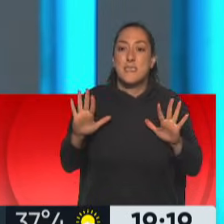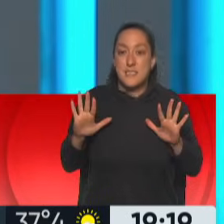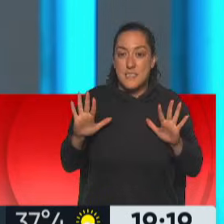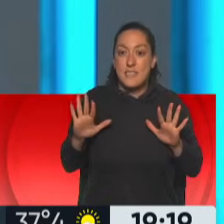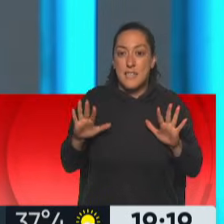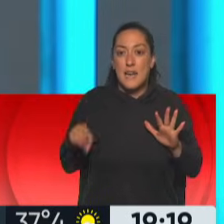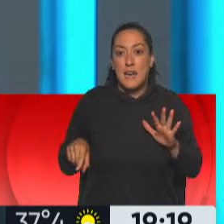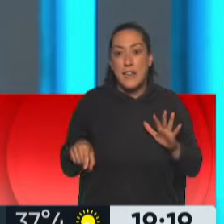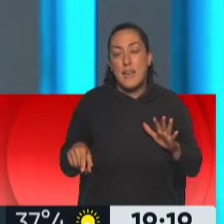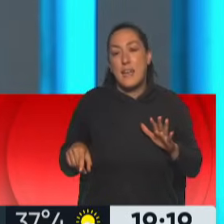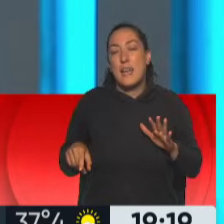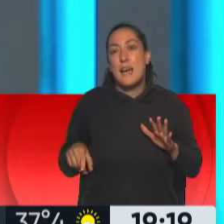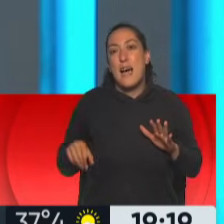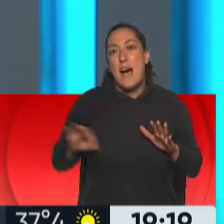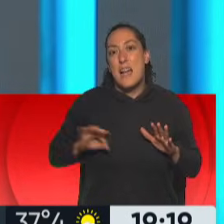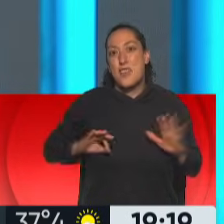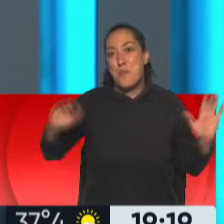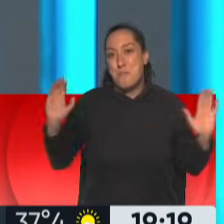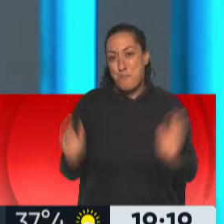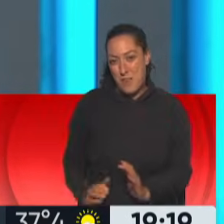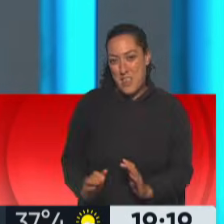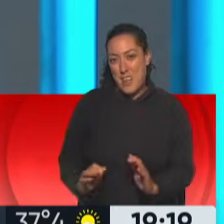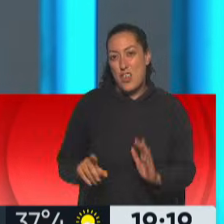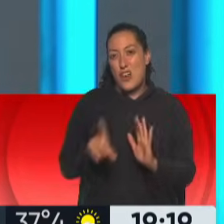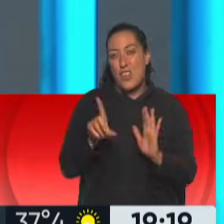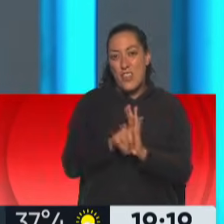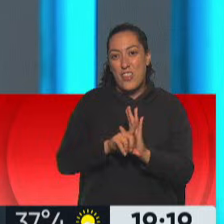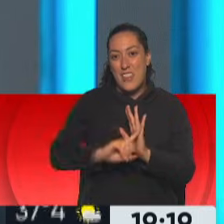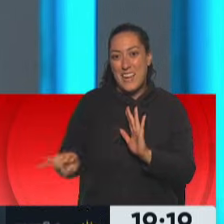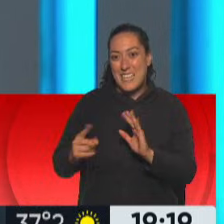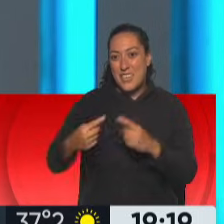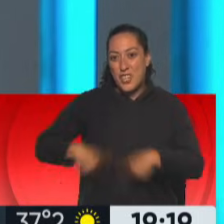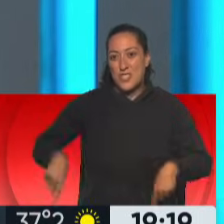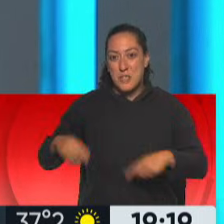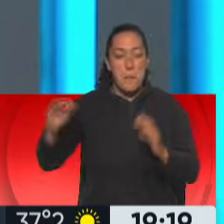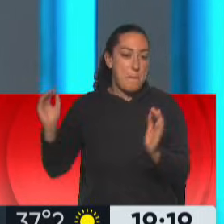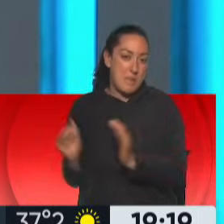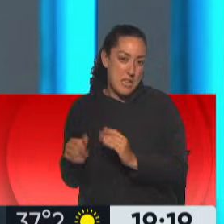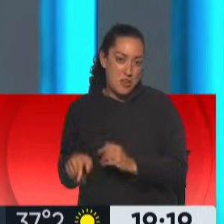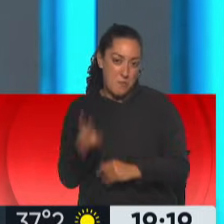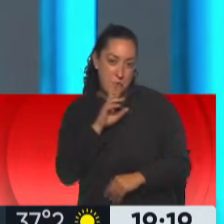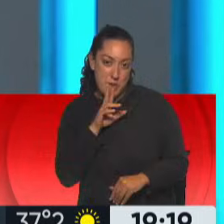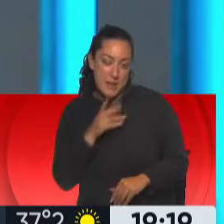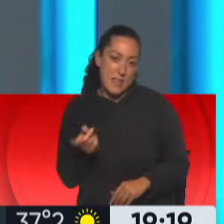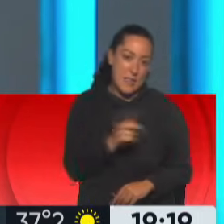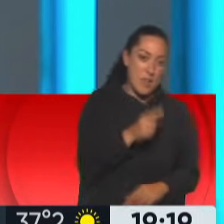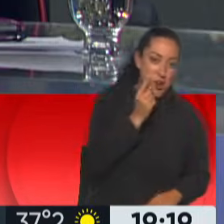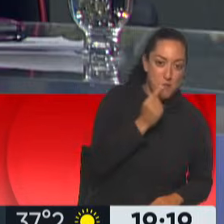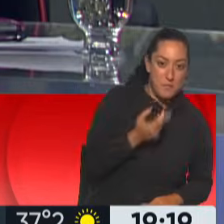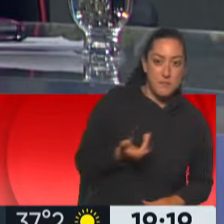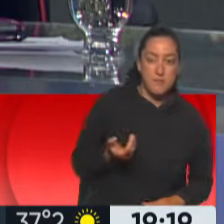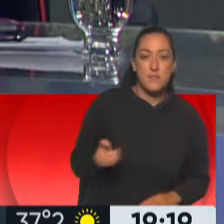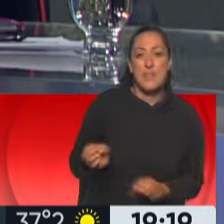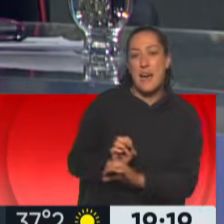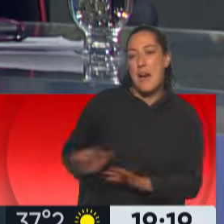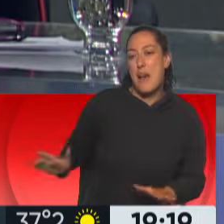que le morigeren muchos de los delitos que hoy le están imputando junto a su marido. Por supuesto tiene delitos, como recién veíamos, menos graves en todo caso que